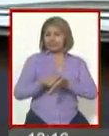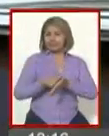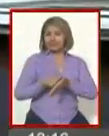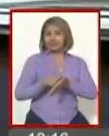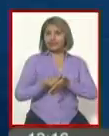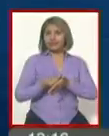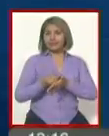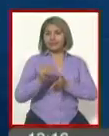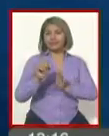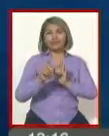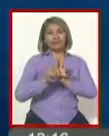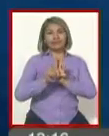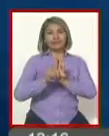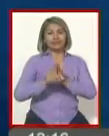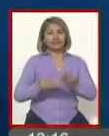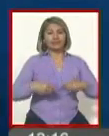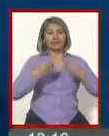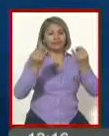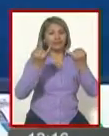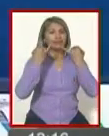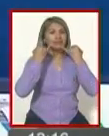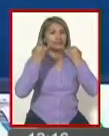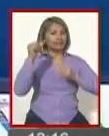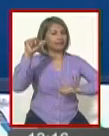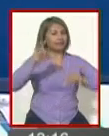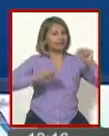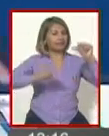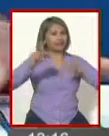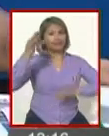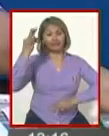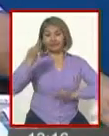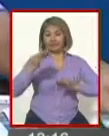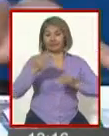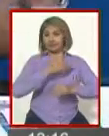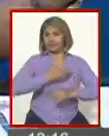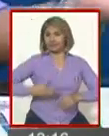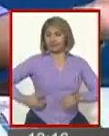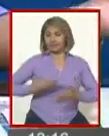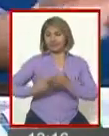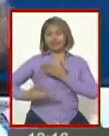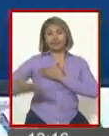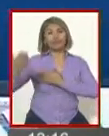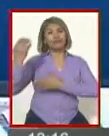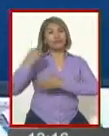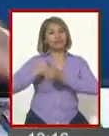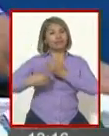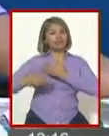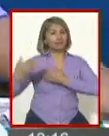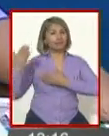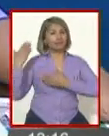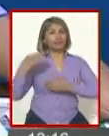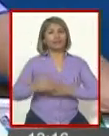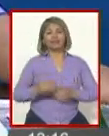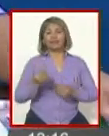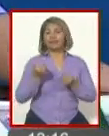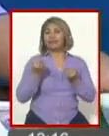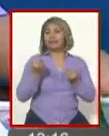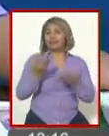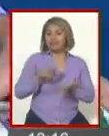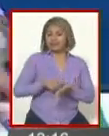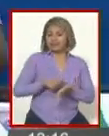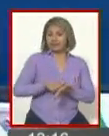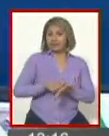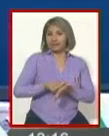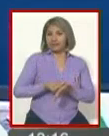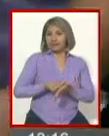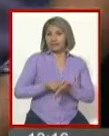finanzas del órgano legislativo dé un informe. La duda es si esta banda viene de la anterior gestión y cuánto costó, porque